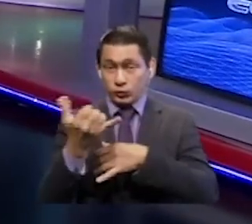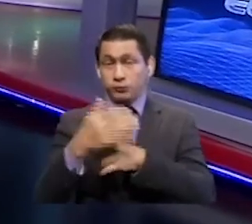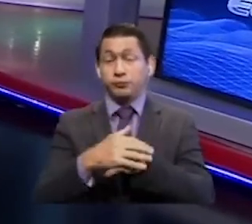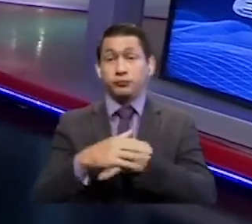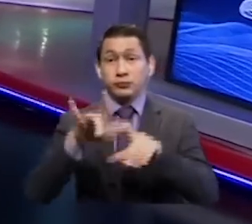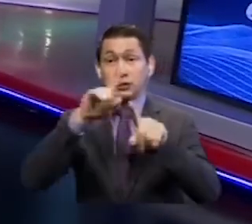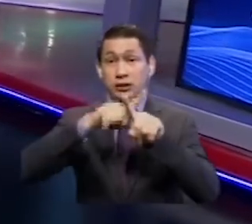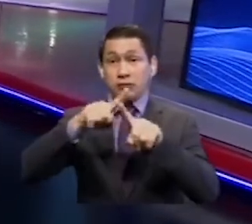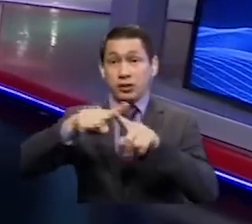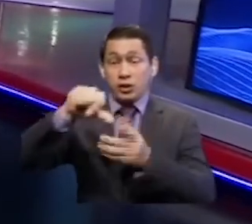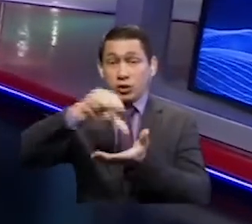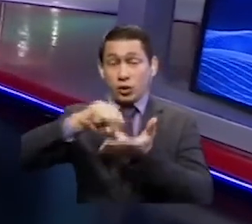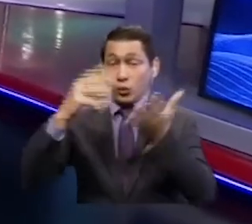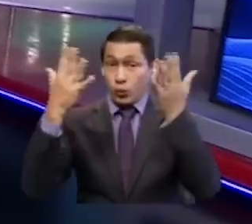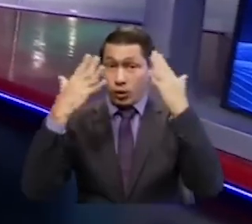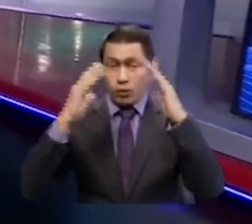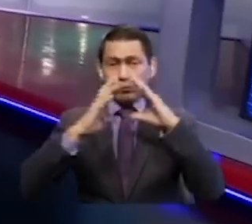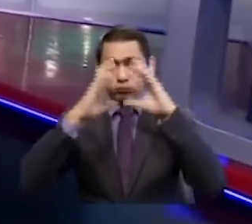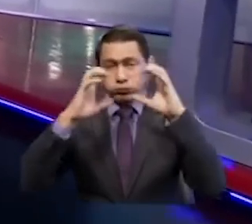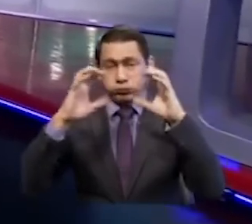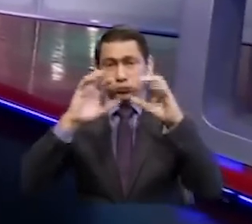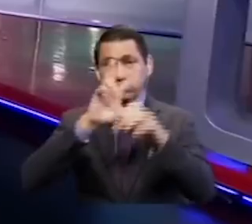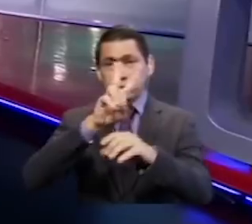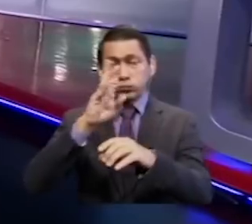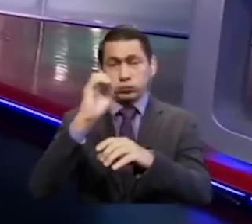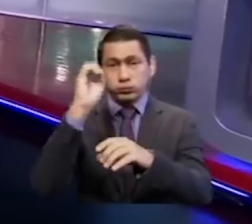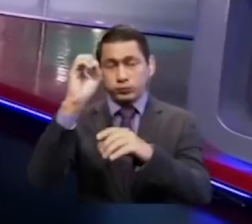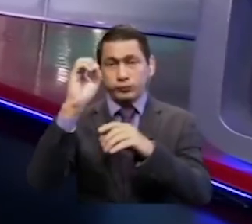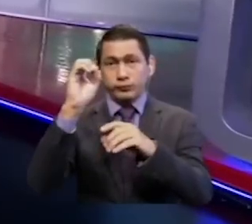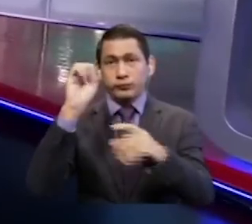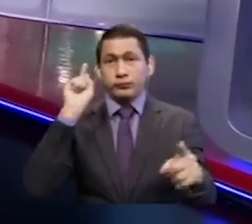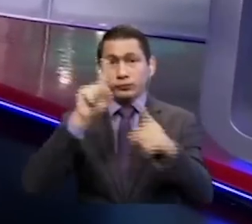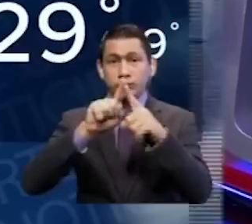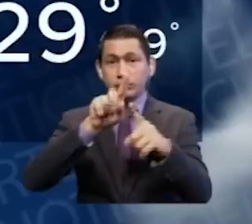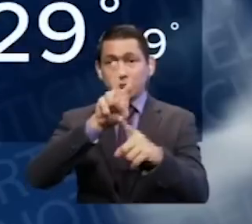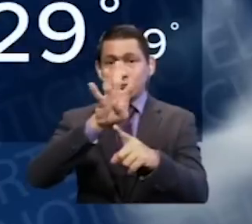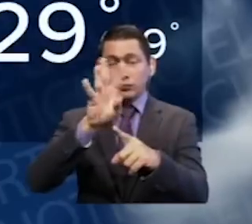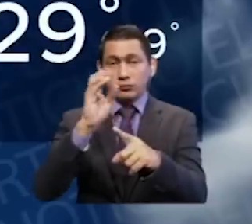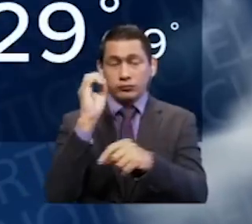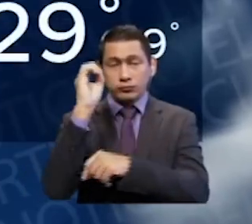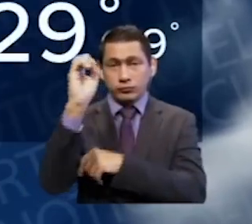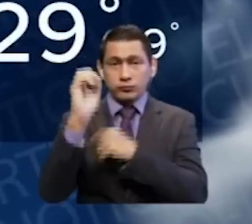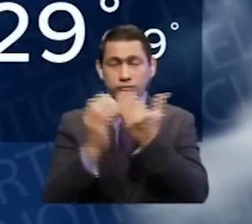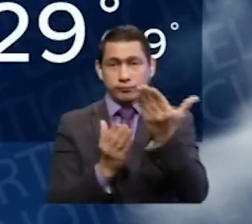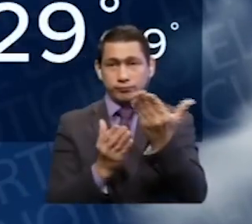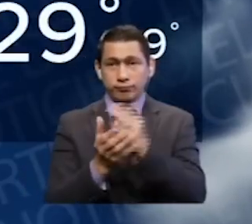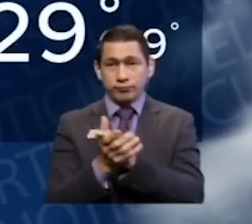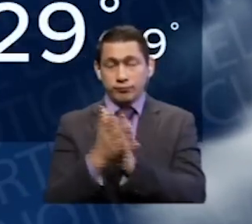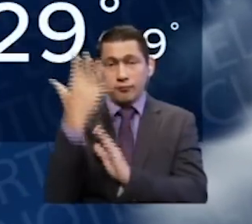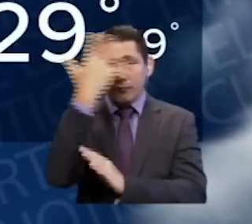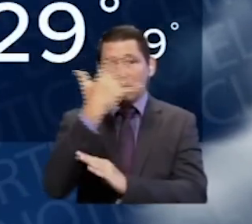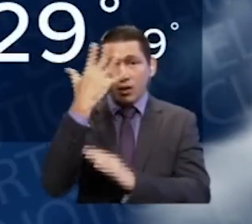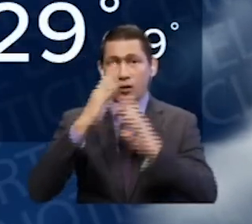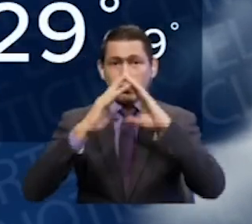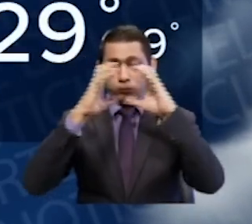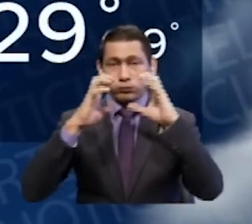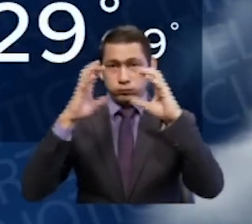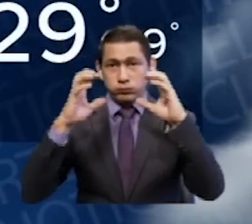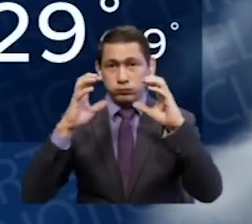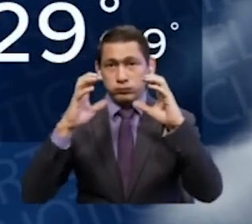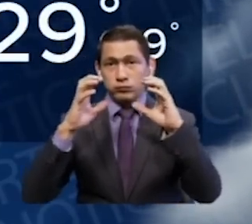varias ciudades del país. Guayaquil, parcialmente nublado, 32 grados la máxima, 24 grados centígrados la mínima. Esmeraldas, parcialmente nublado